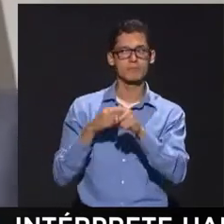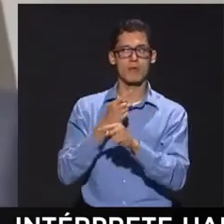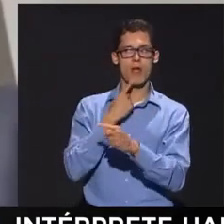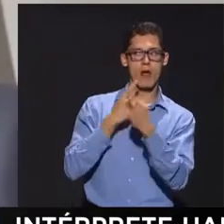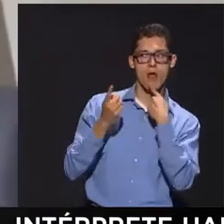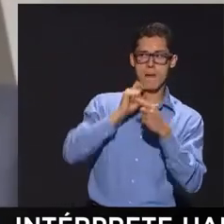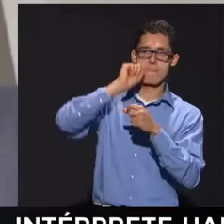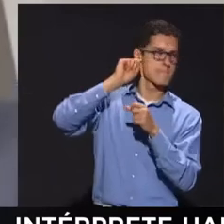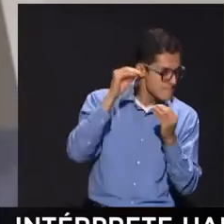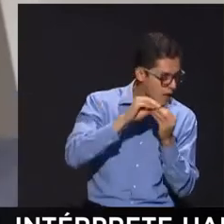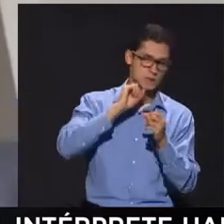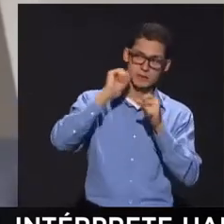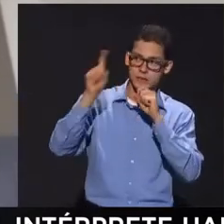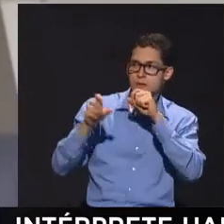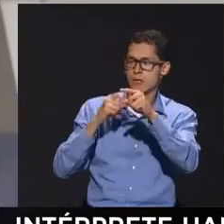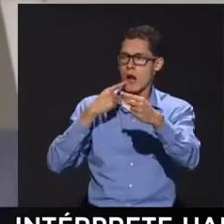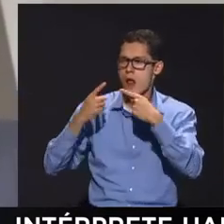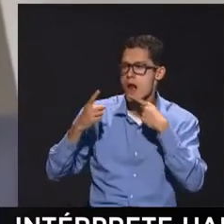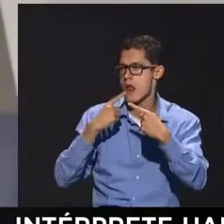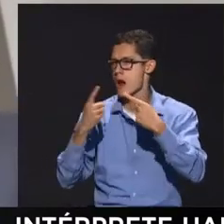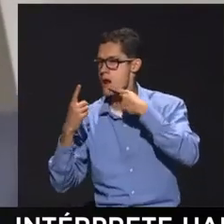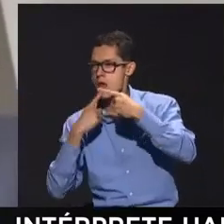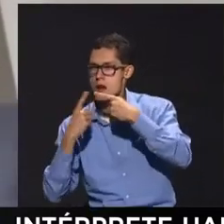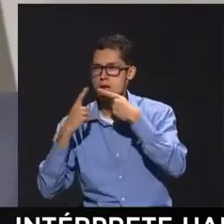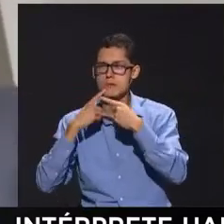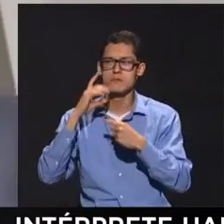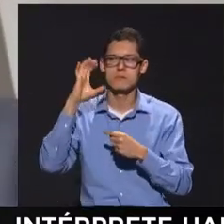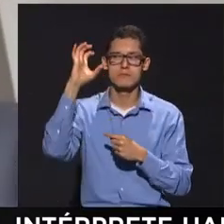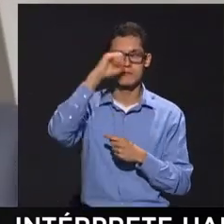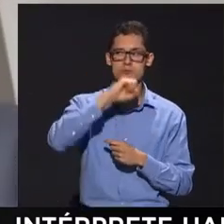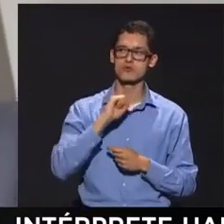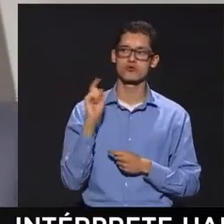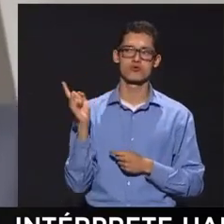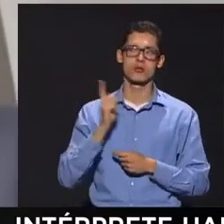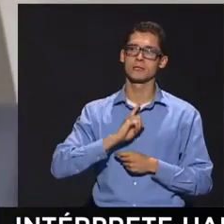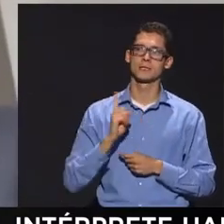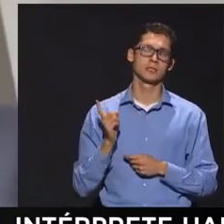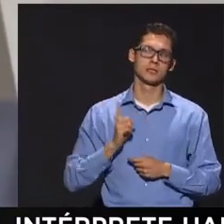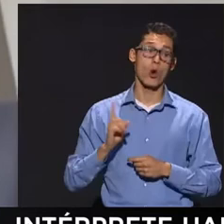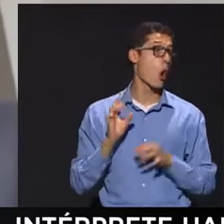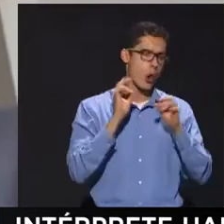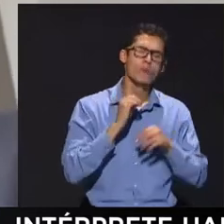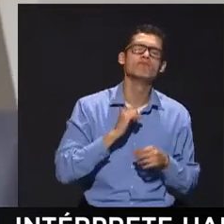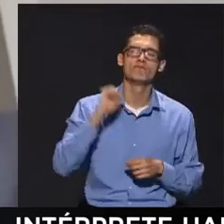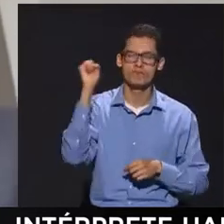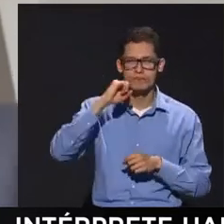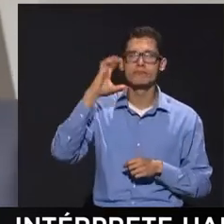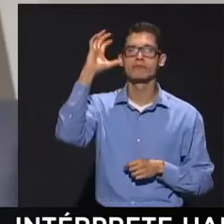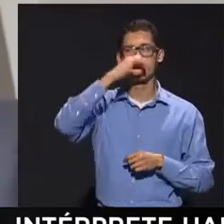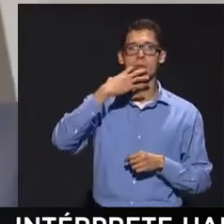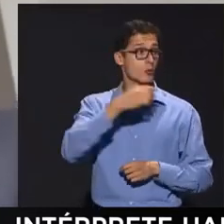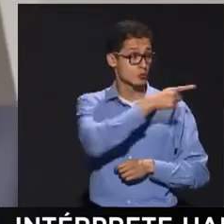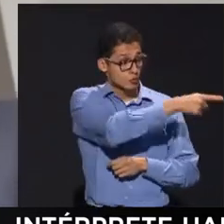no de que la verdad surja como por generación espontánea, surge de la lucha, de la